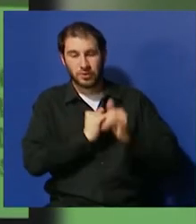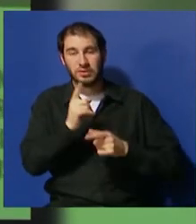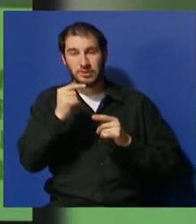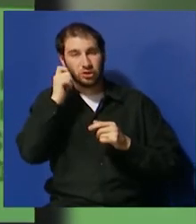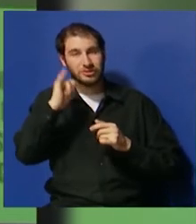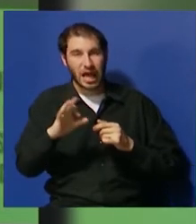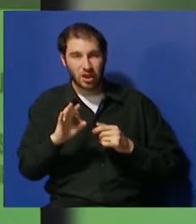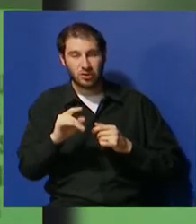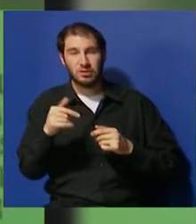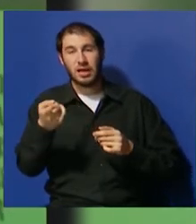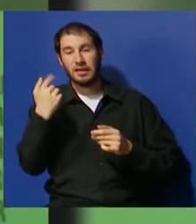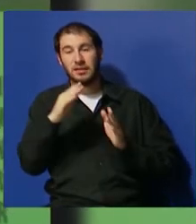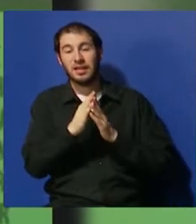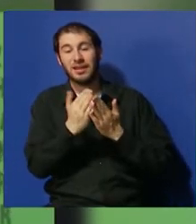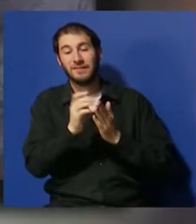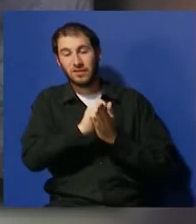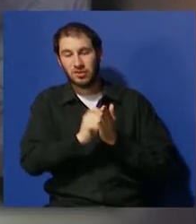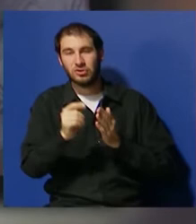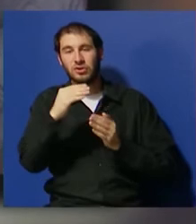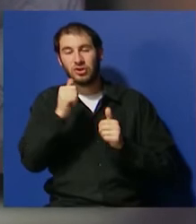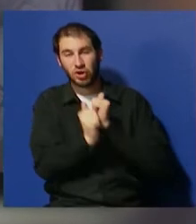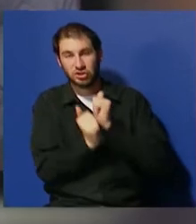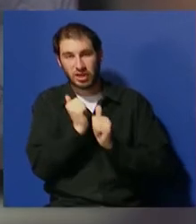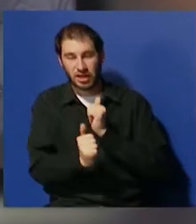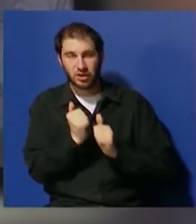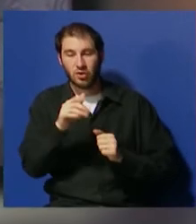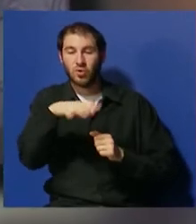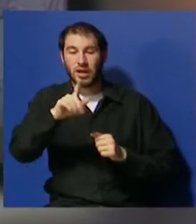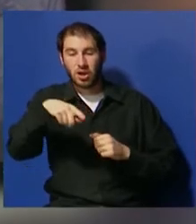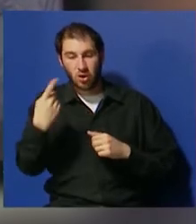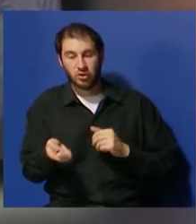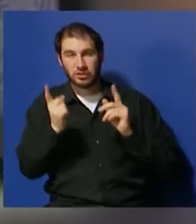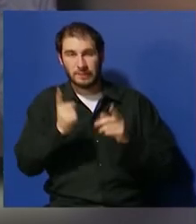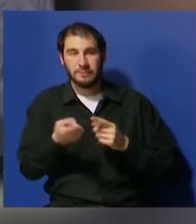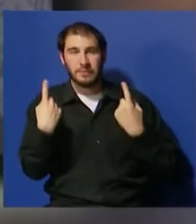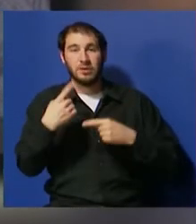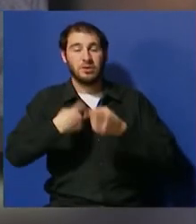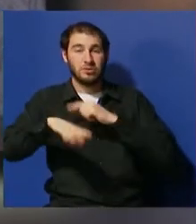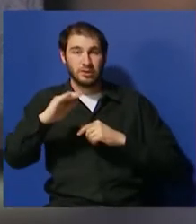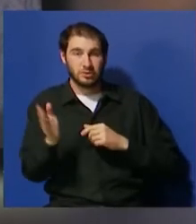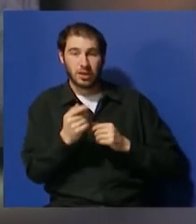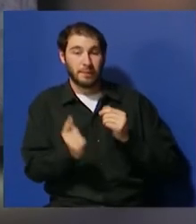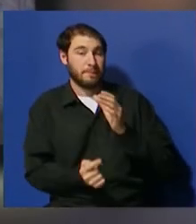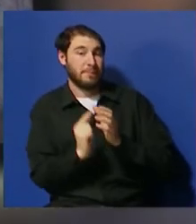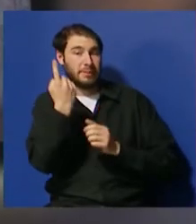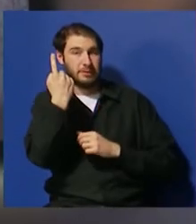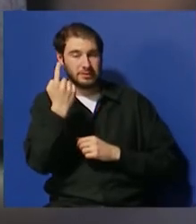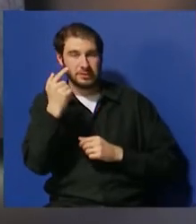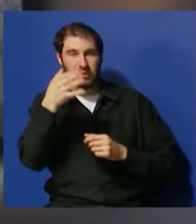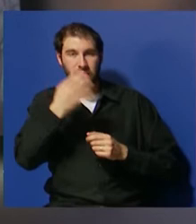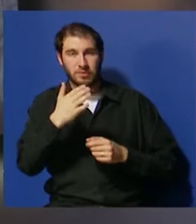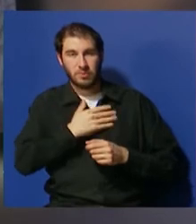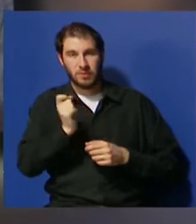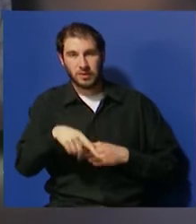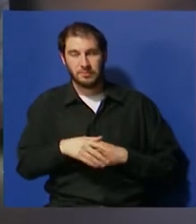Gonzalo ha sido publicado en otras antologías también, en Rosario, en otros lugares, pero todas las historias que están acá son inéditas, son exclusivamente para